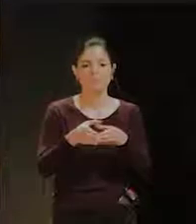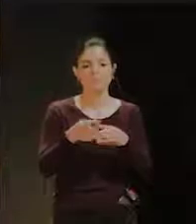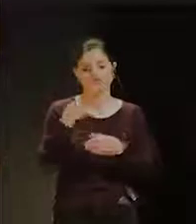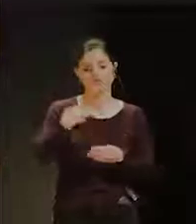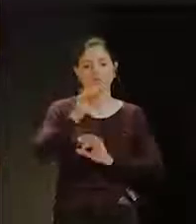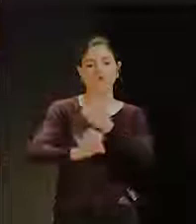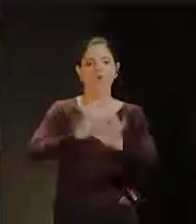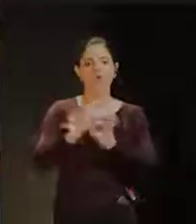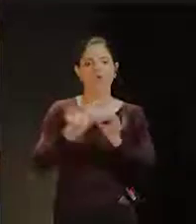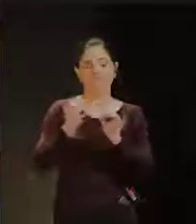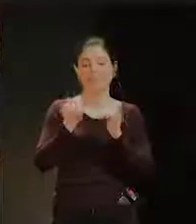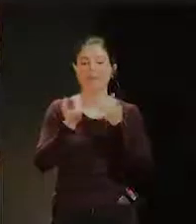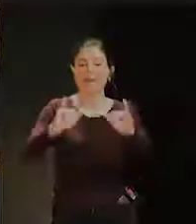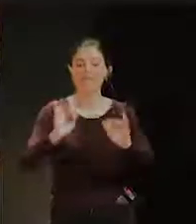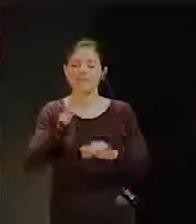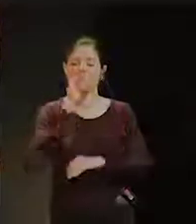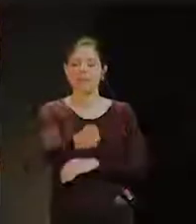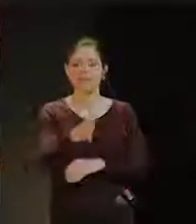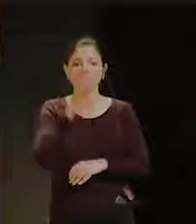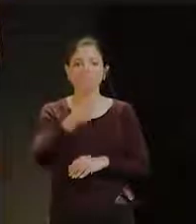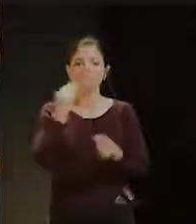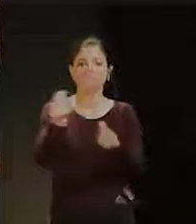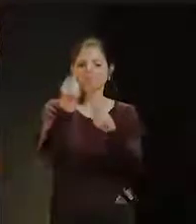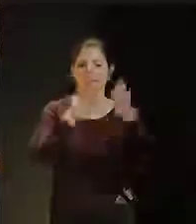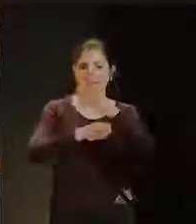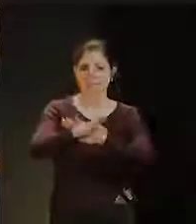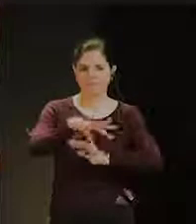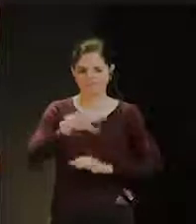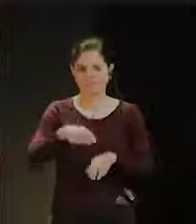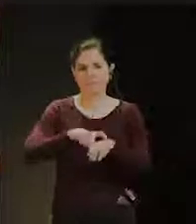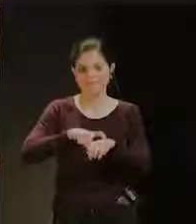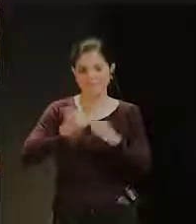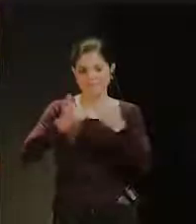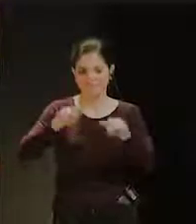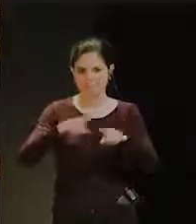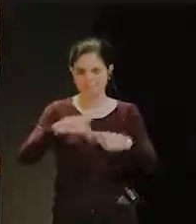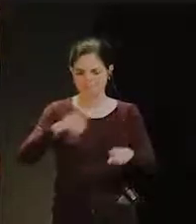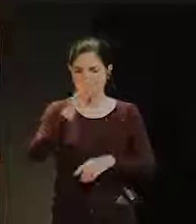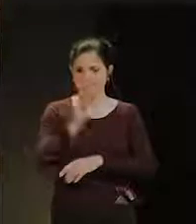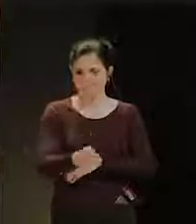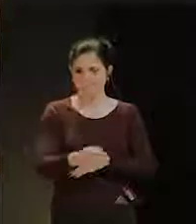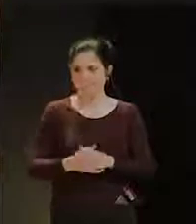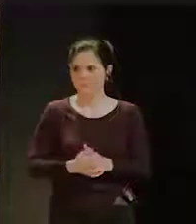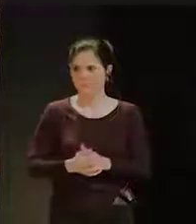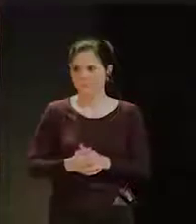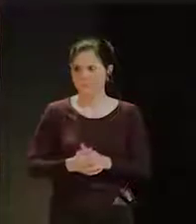que organiza los eventos en directo para mejorar la accesibilidad a este tipo de eventos musicales en directo.